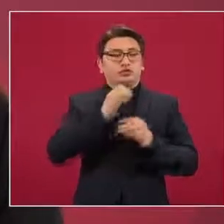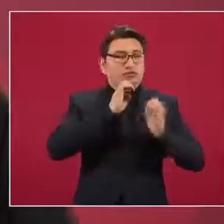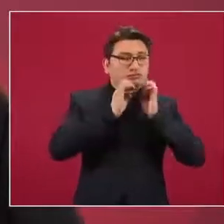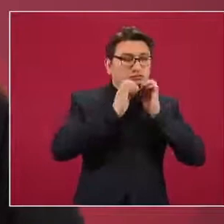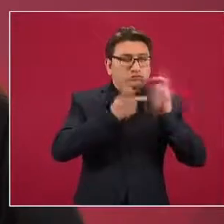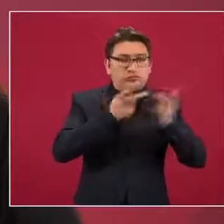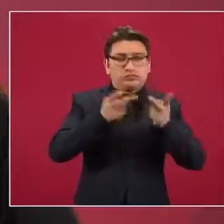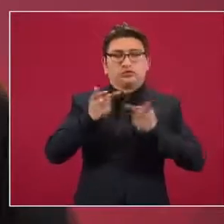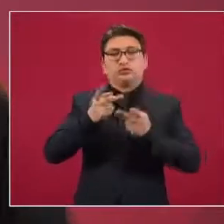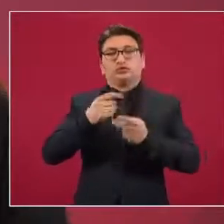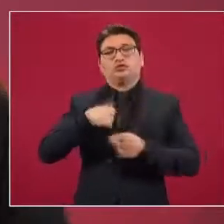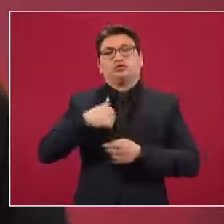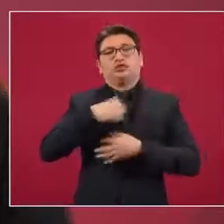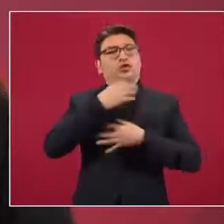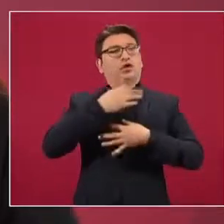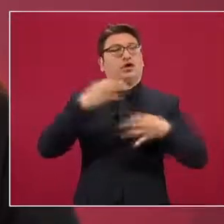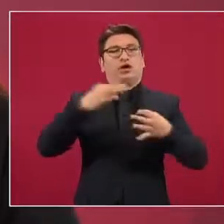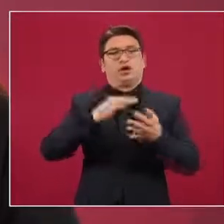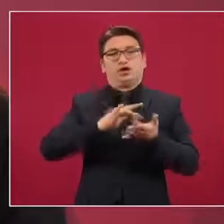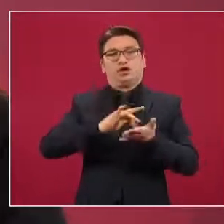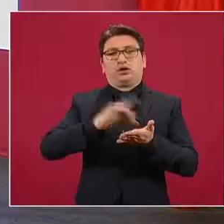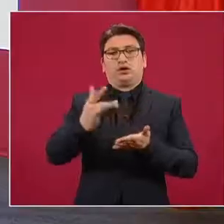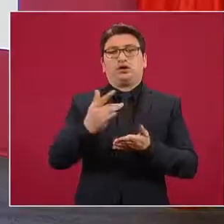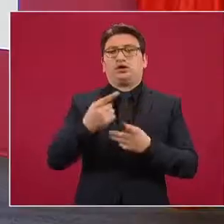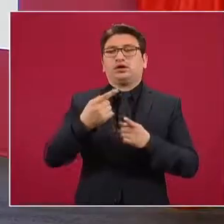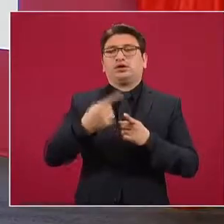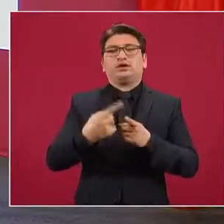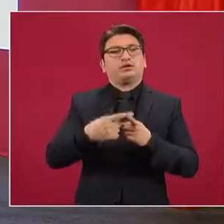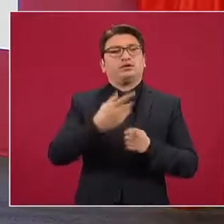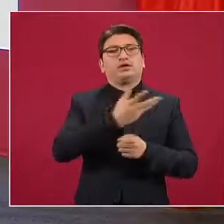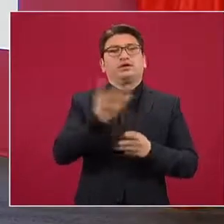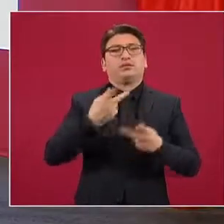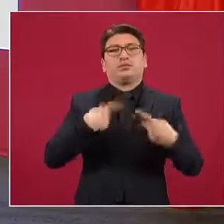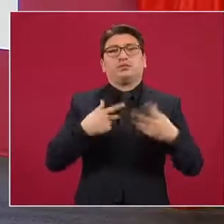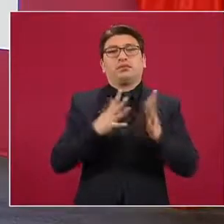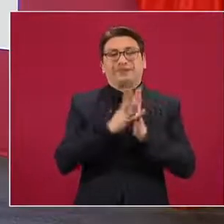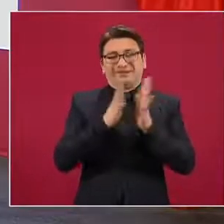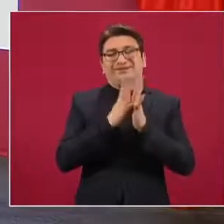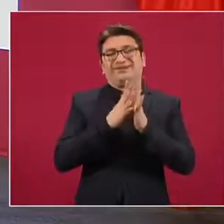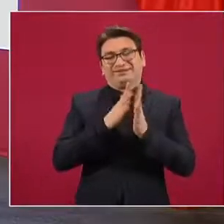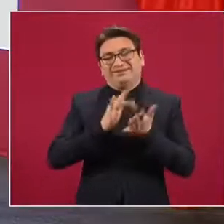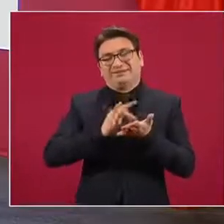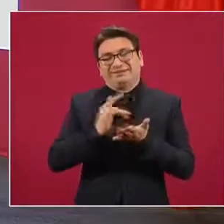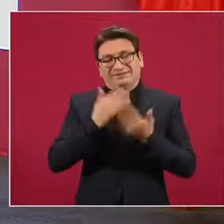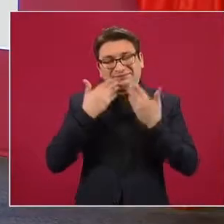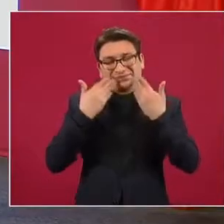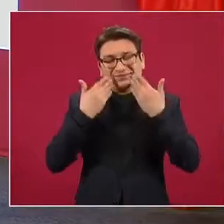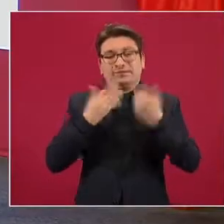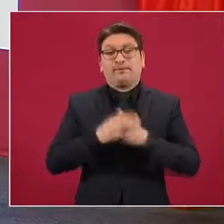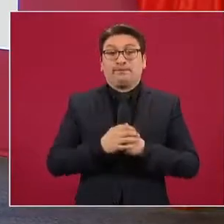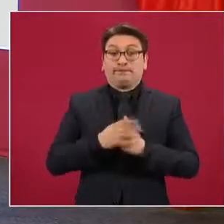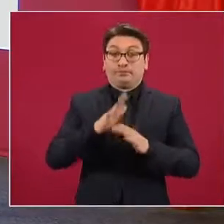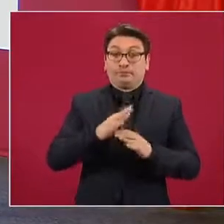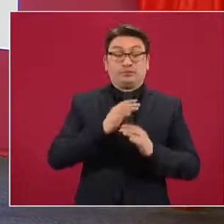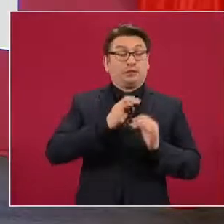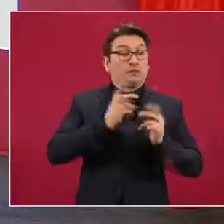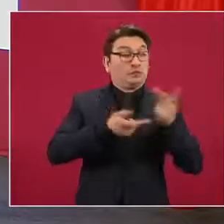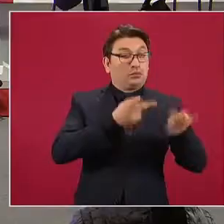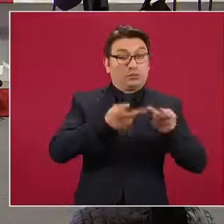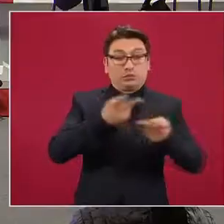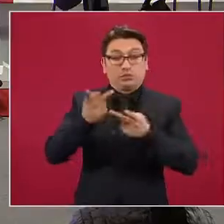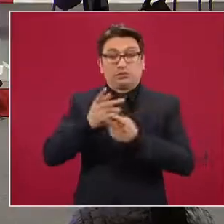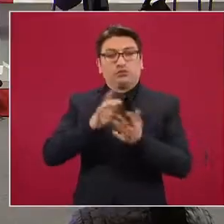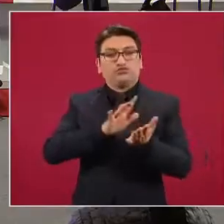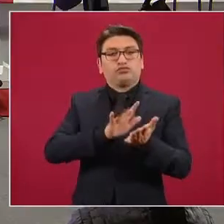para agradecer públicamente a quienes amablemente participaron. De dichas entrevistas se derivaron